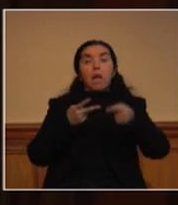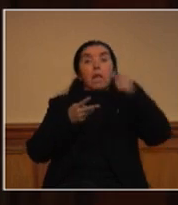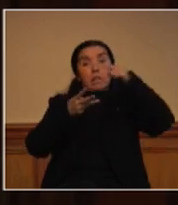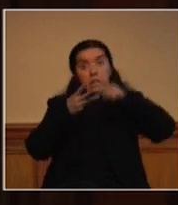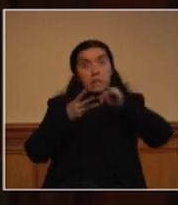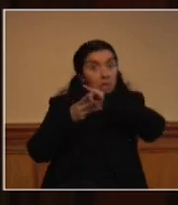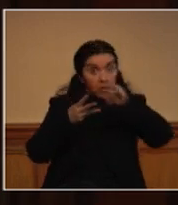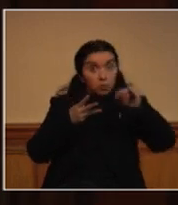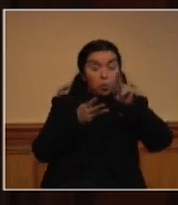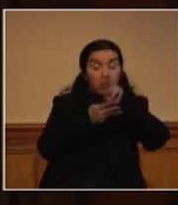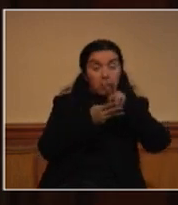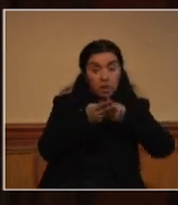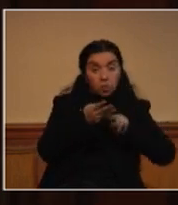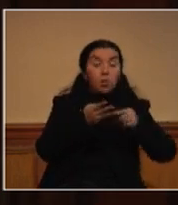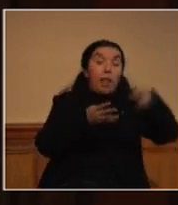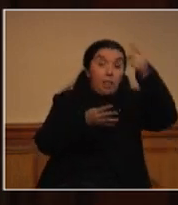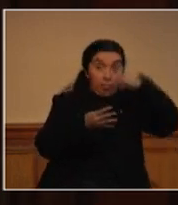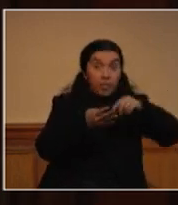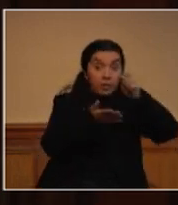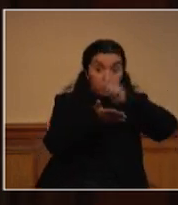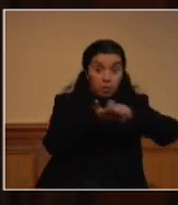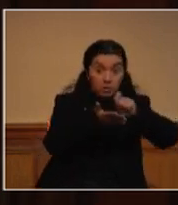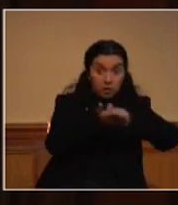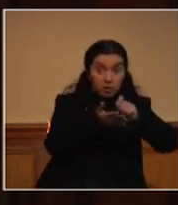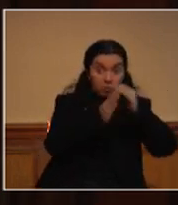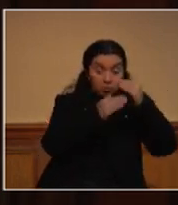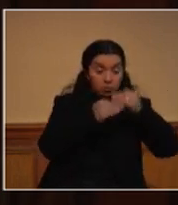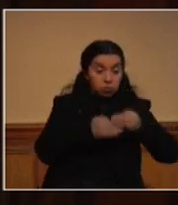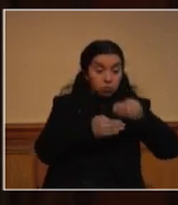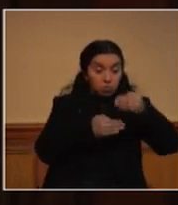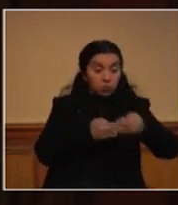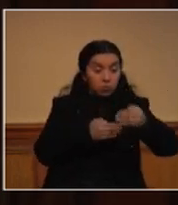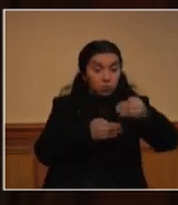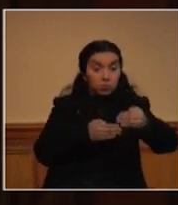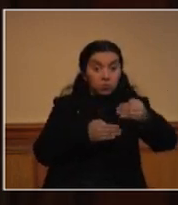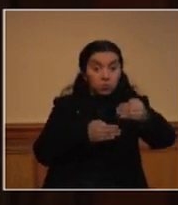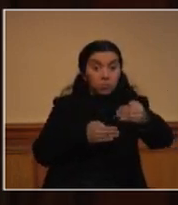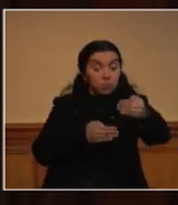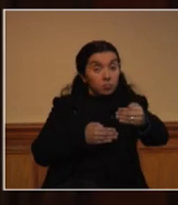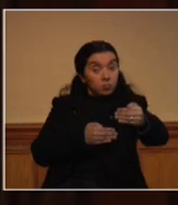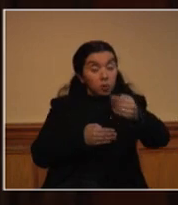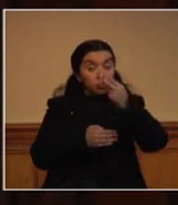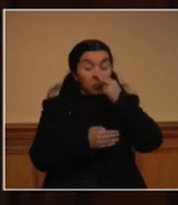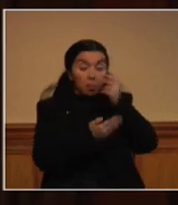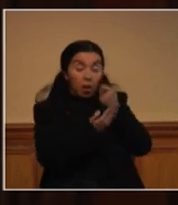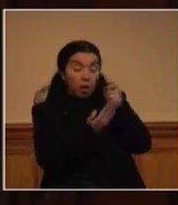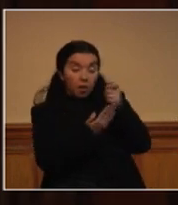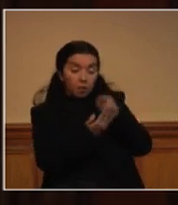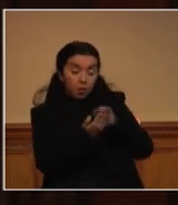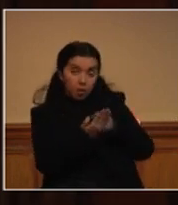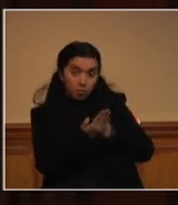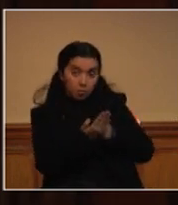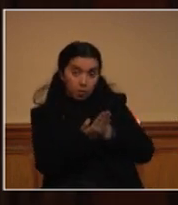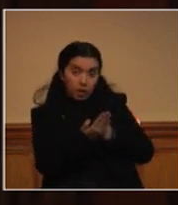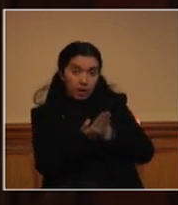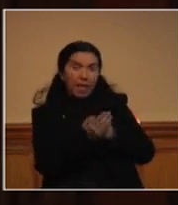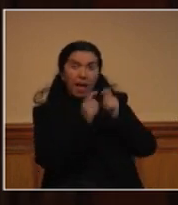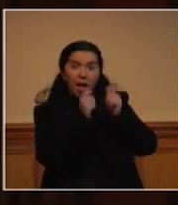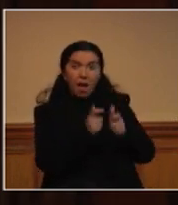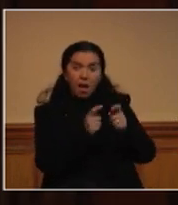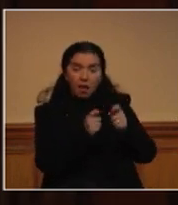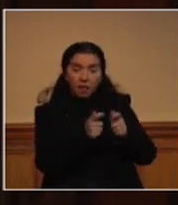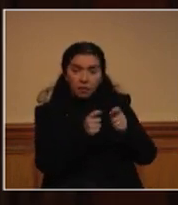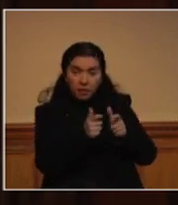lectura, después la escritura, y en el cual teníamos que evaluar si los niños tenían